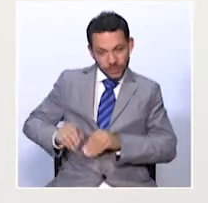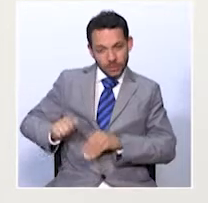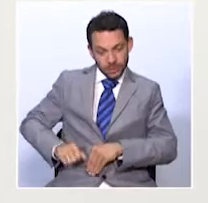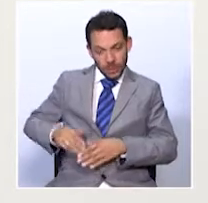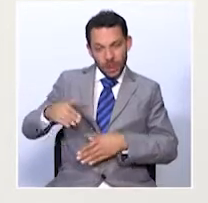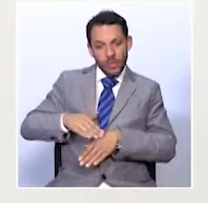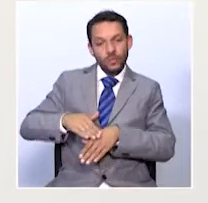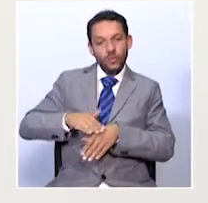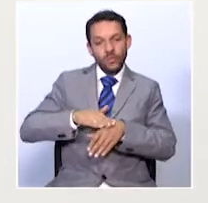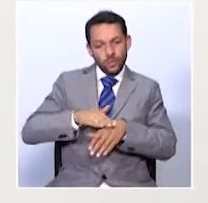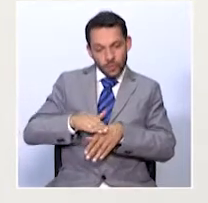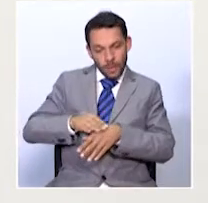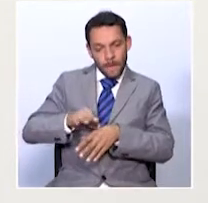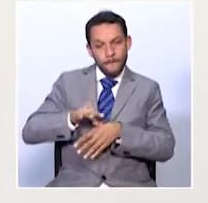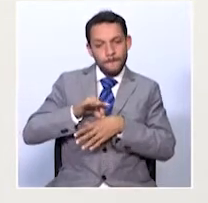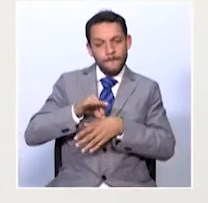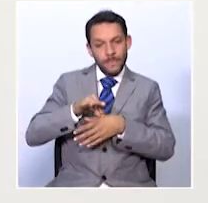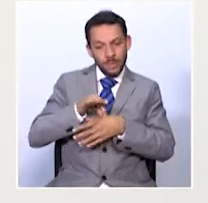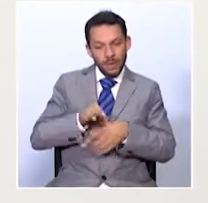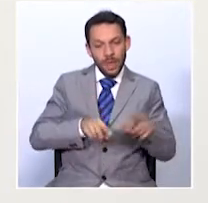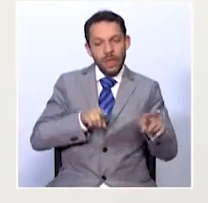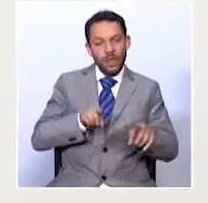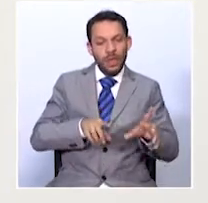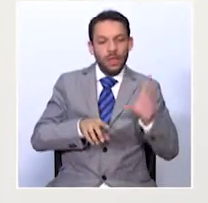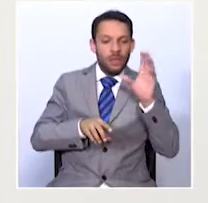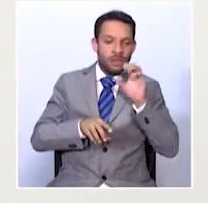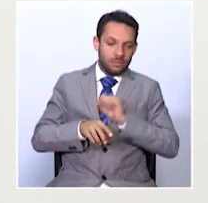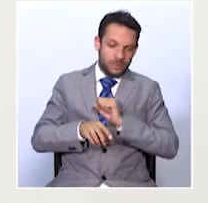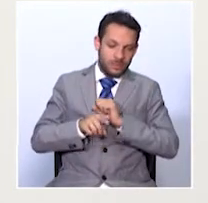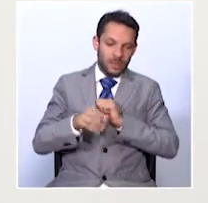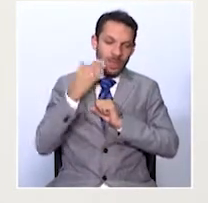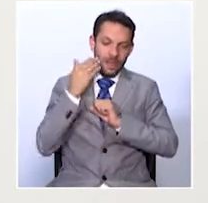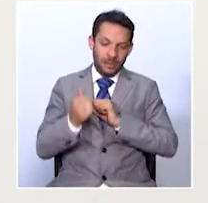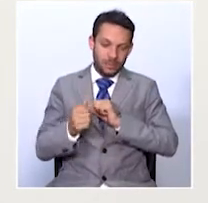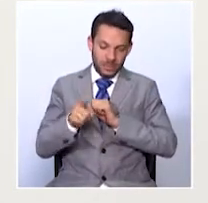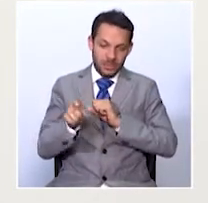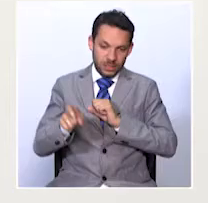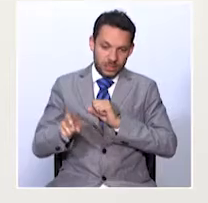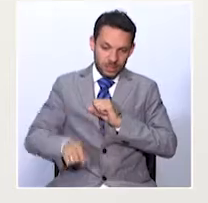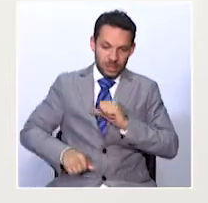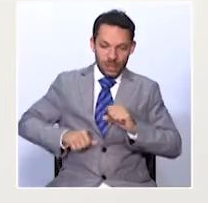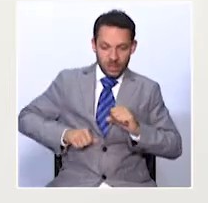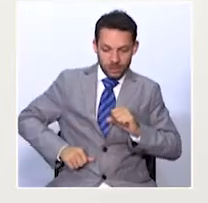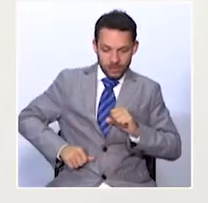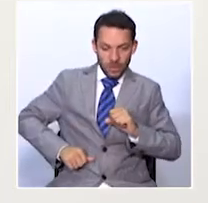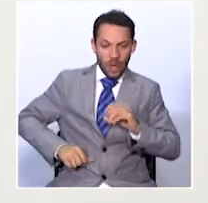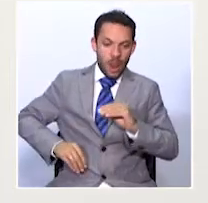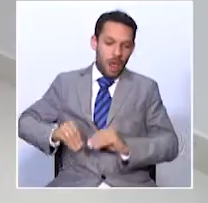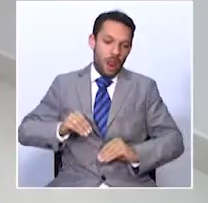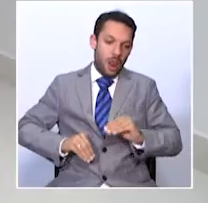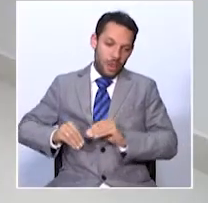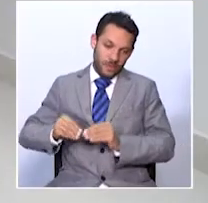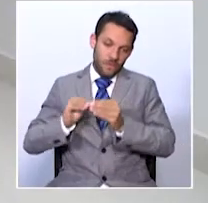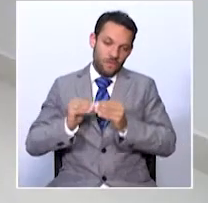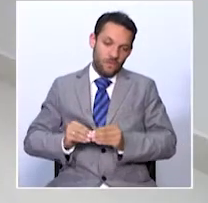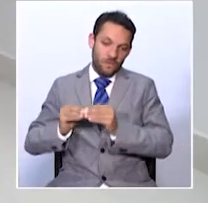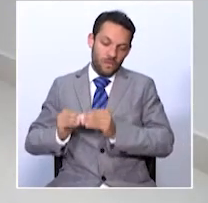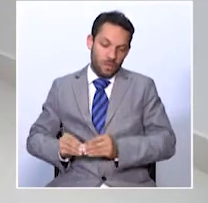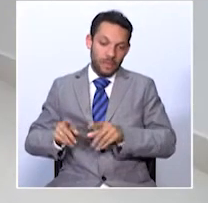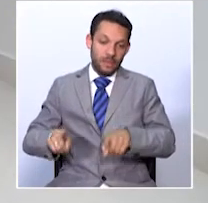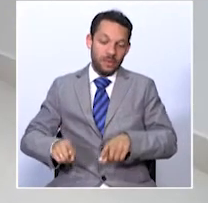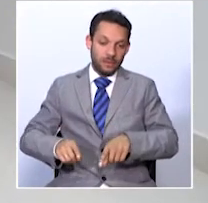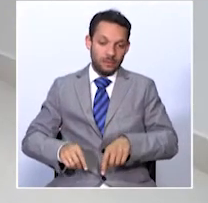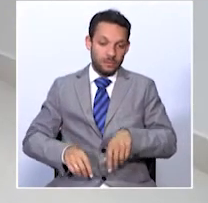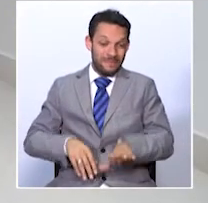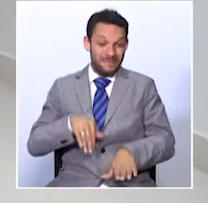ocurre algo que es muy triste para la mujer y entonces se le hace su cirugía reconstructiva. Lo mismo de los muslos, cuando